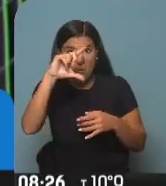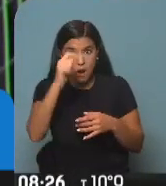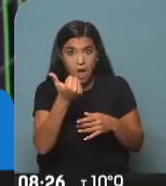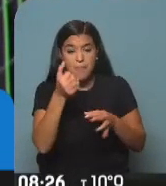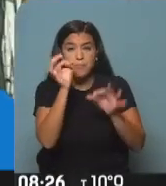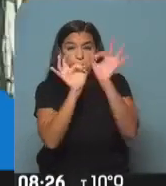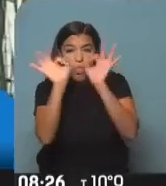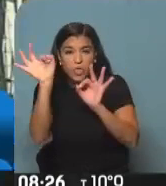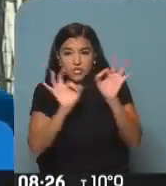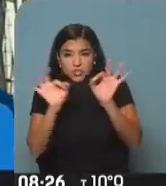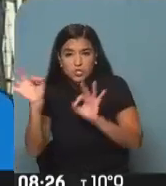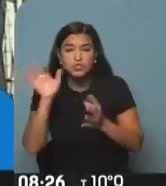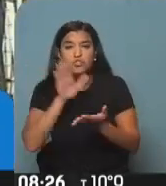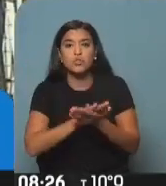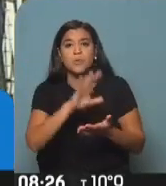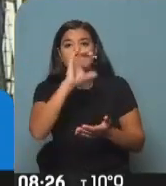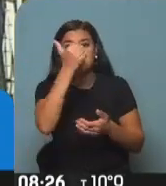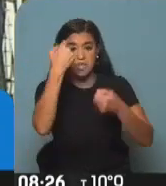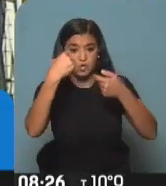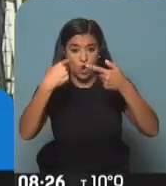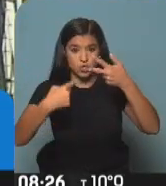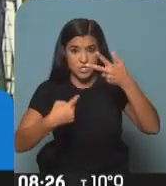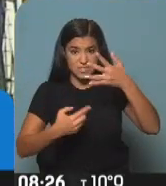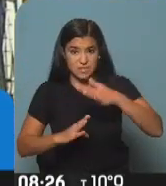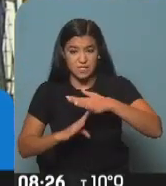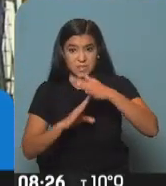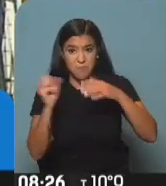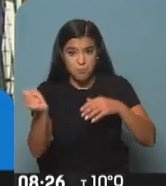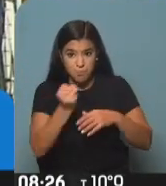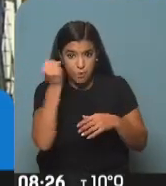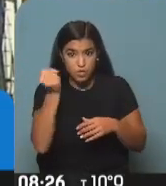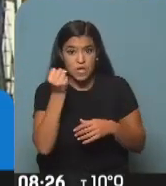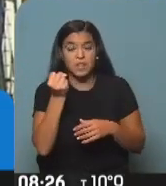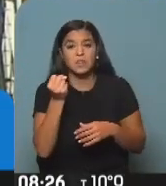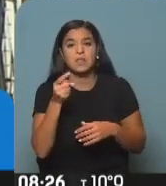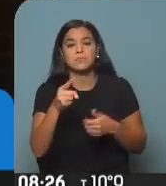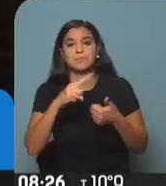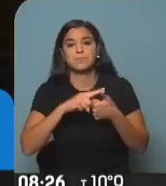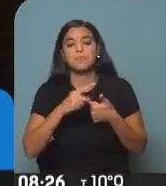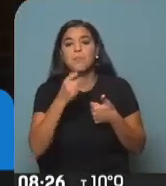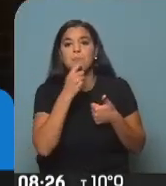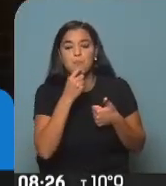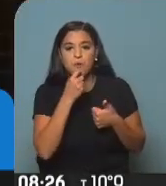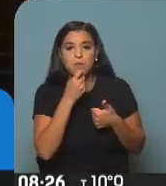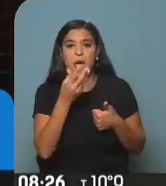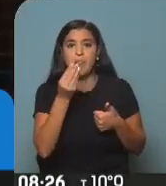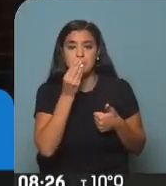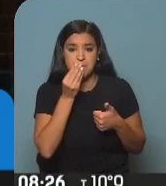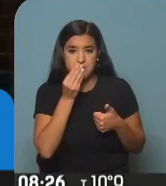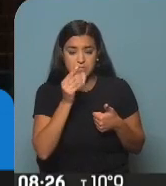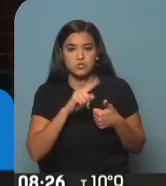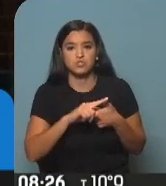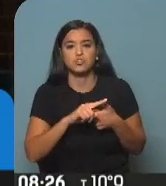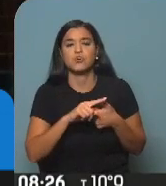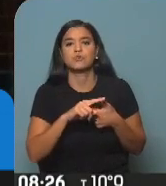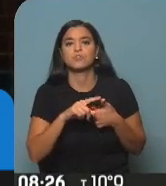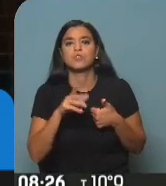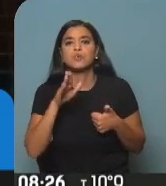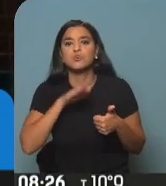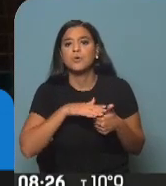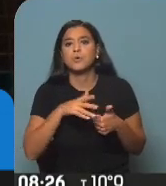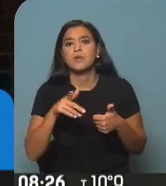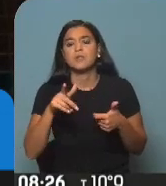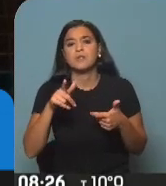medición sobre seis cuestiones centrales de carencia humana, como son, por ejemplo, la alimentación, con indicadores de